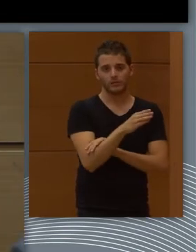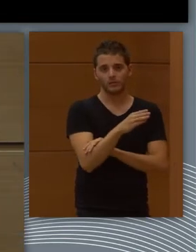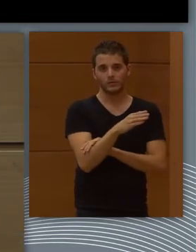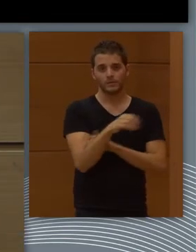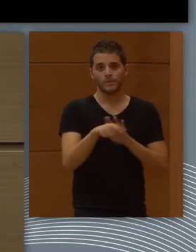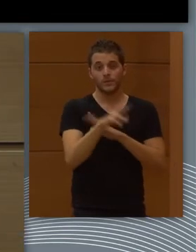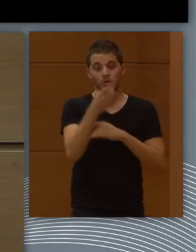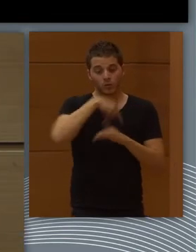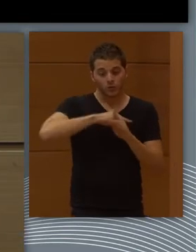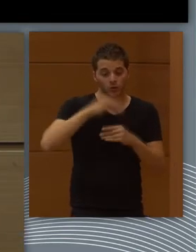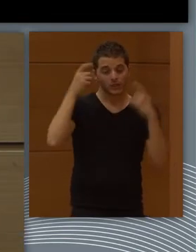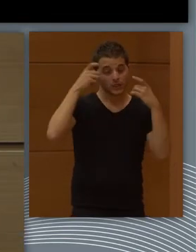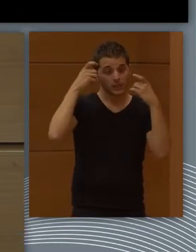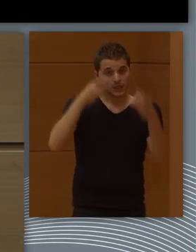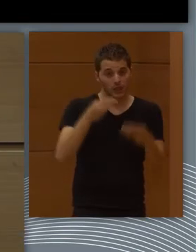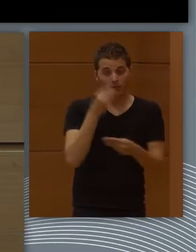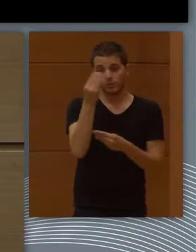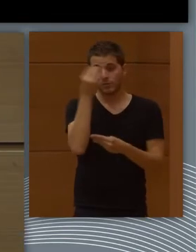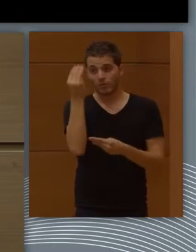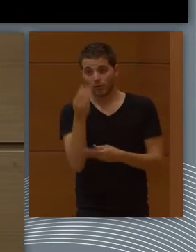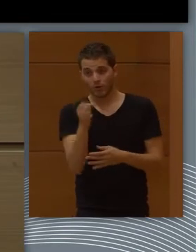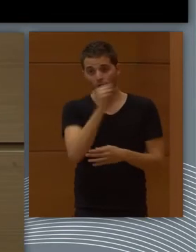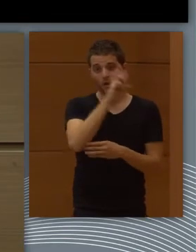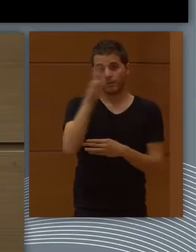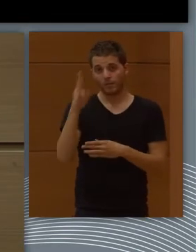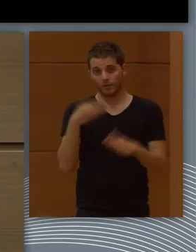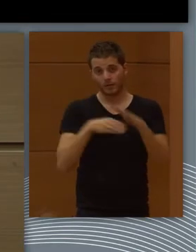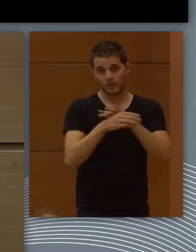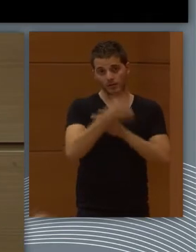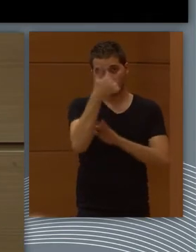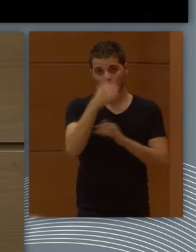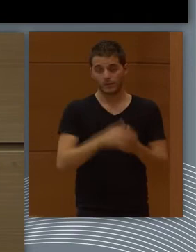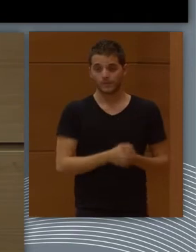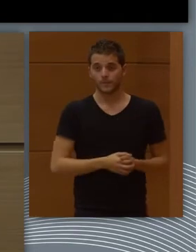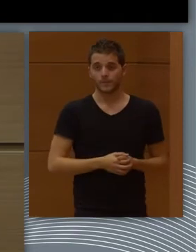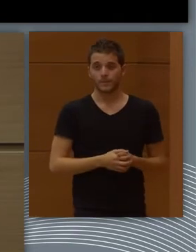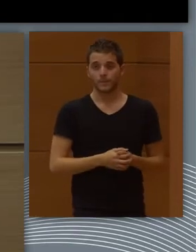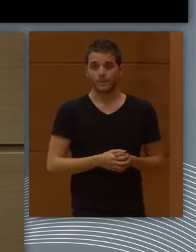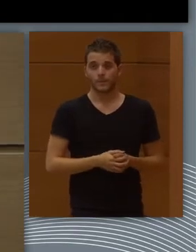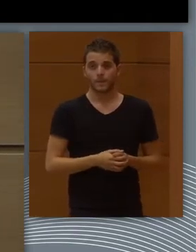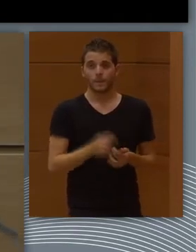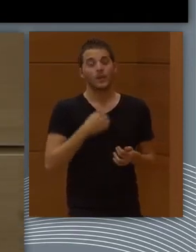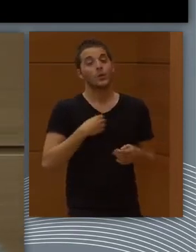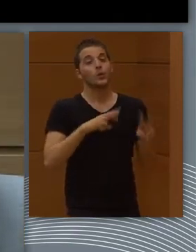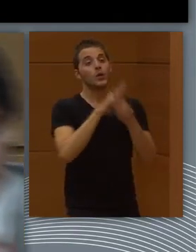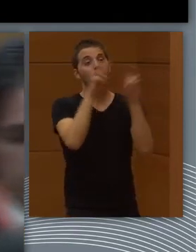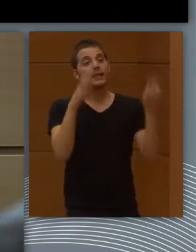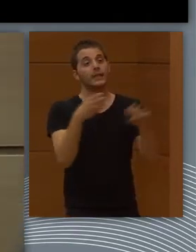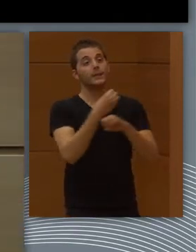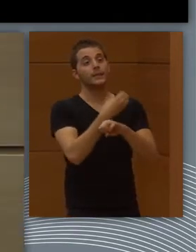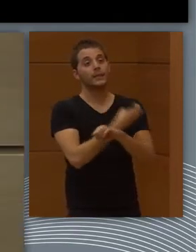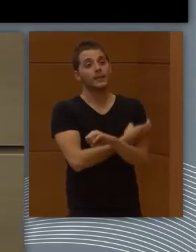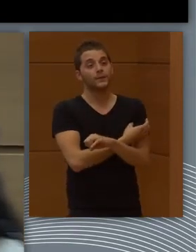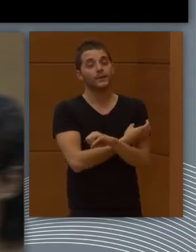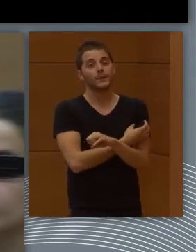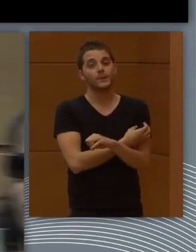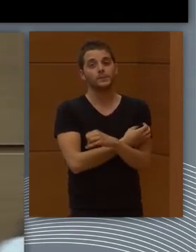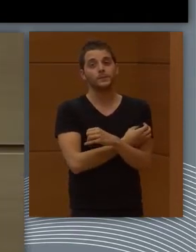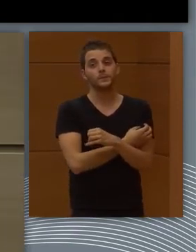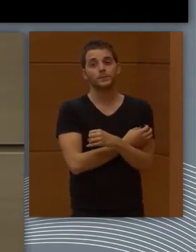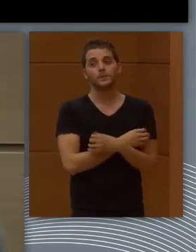podamos aplicaciones cada vez más accesibles. Sí, bueno, yo en cuanto a Renfe,